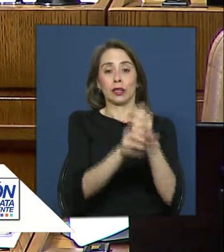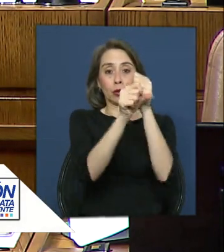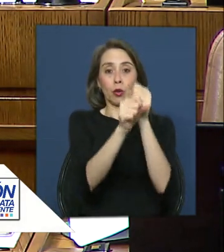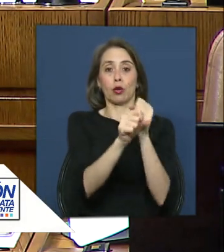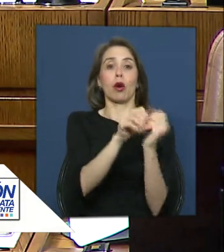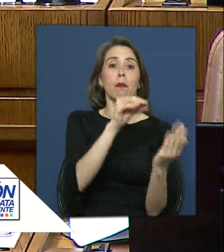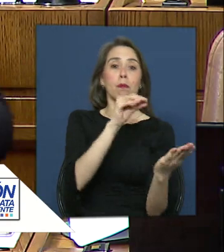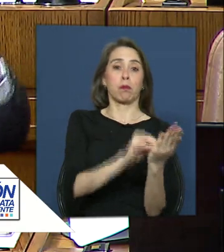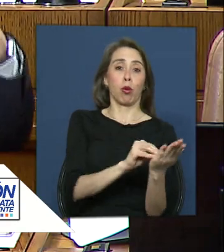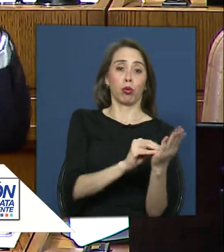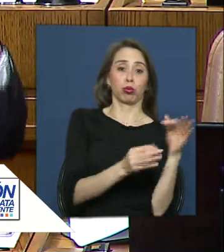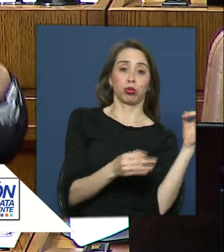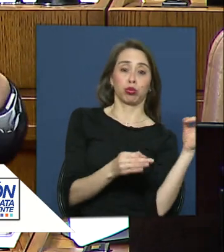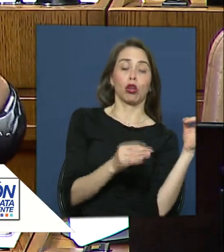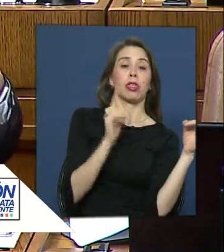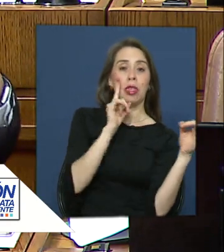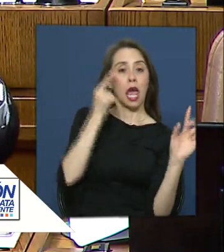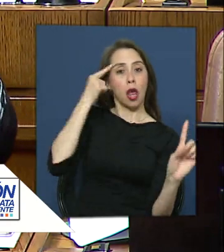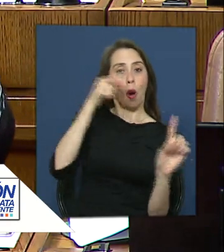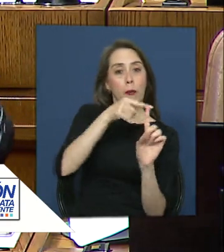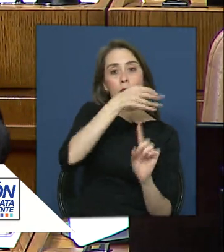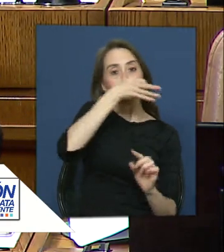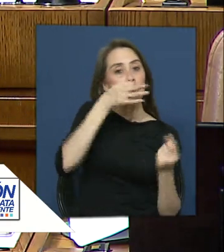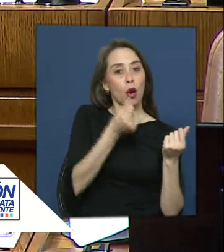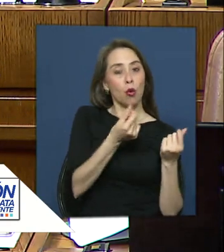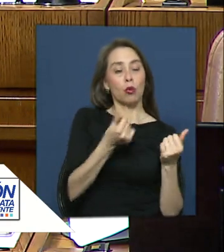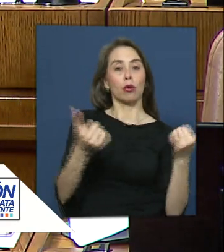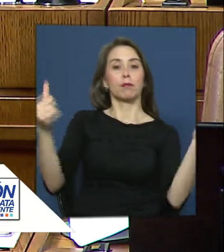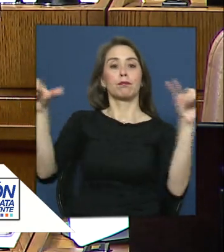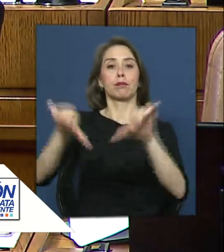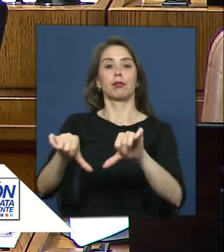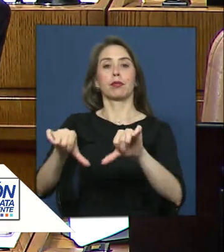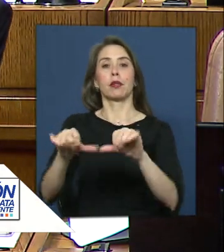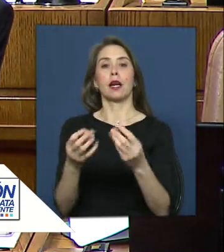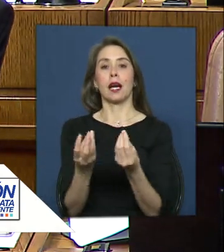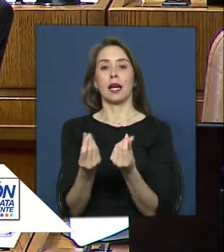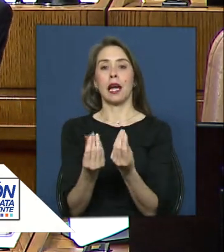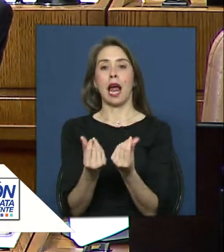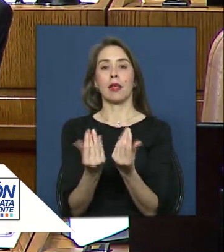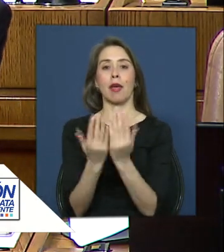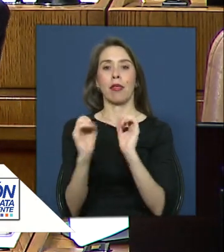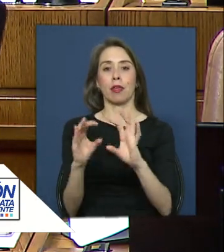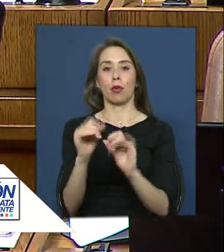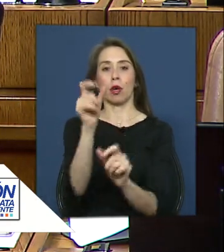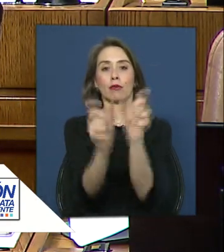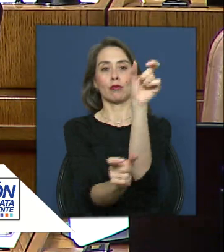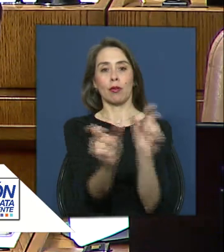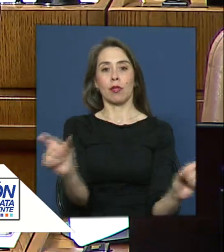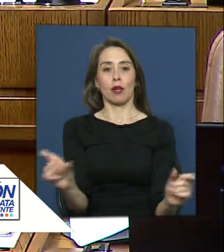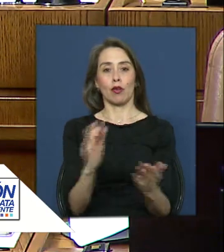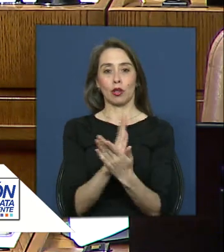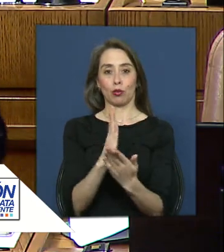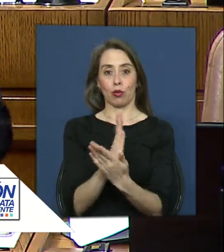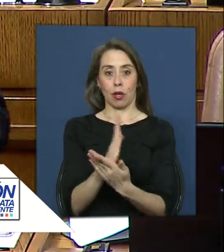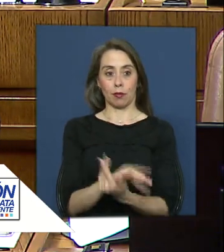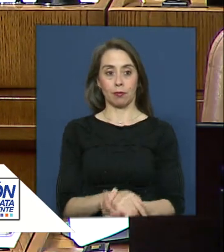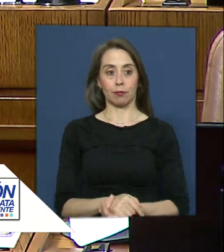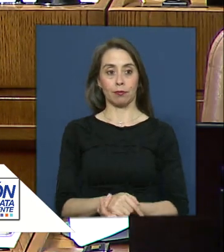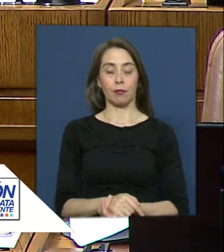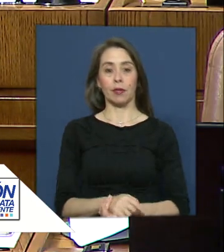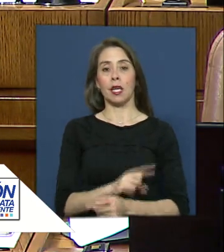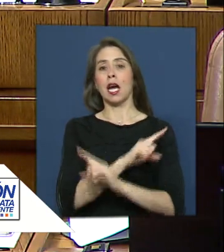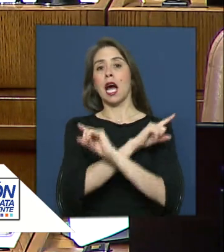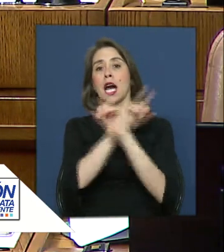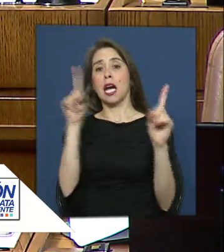con fines de lucro necesariamente perjudicaba la calidad de la educación a sus estudiantes. Nunca jamás